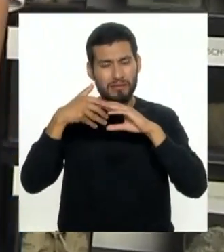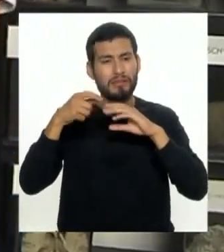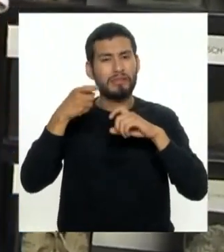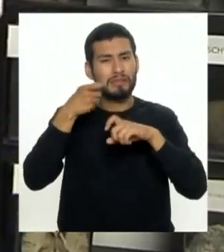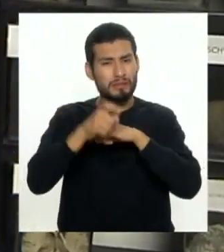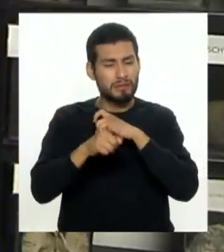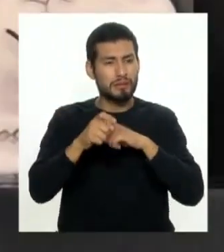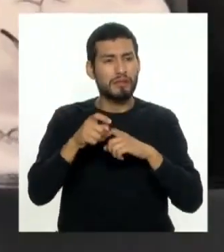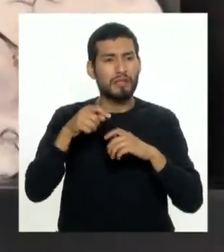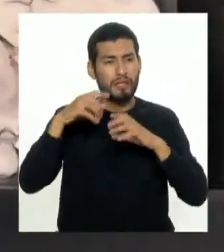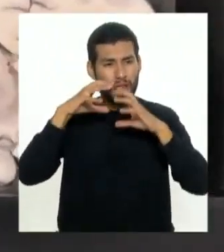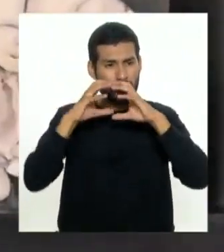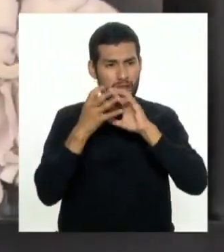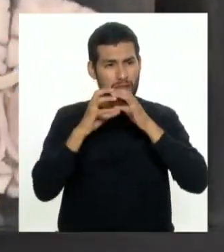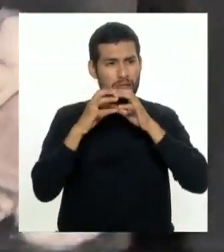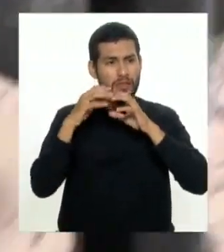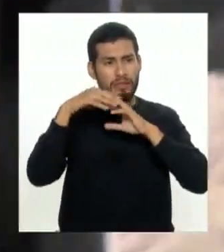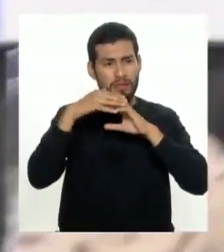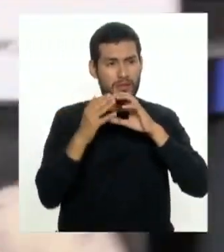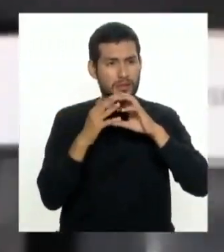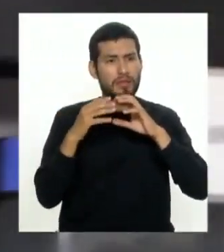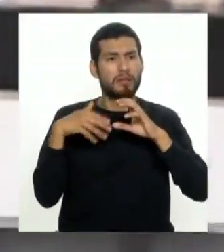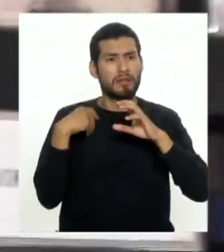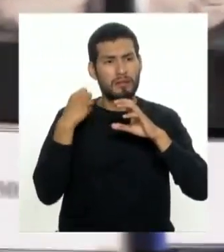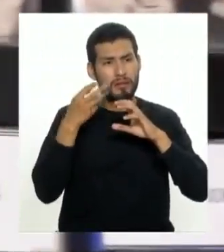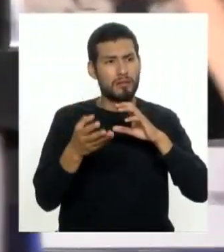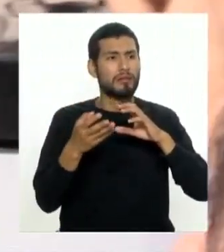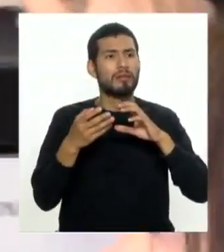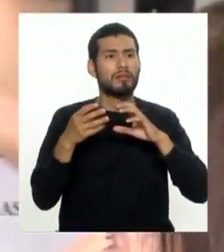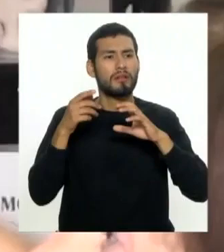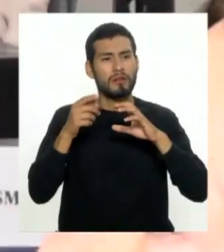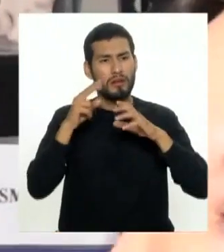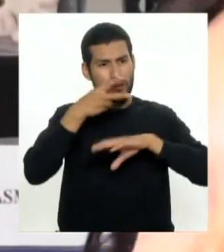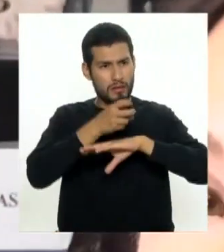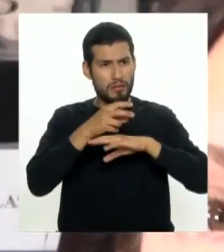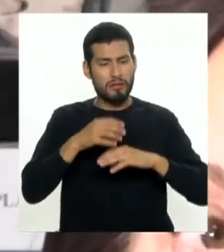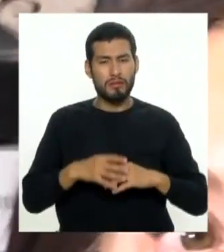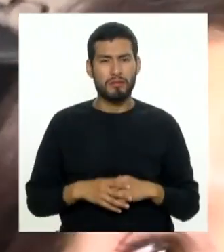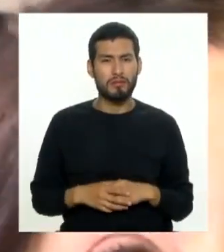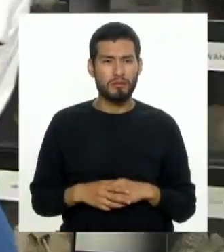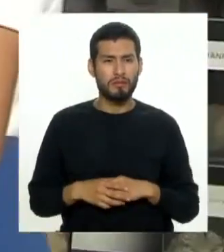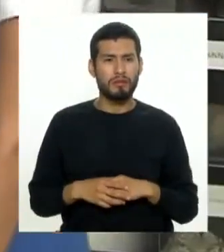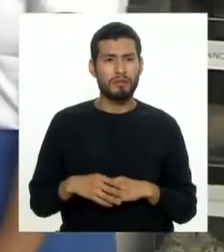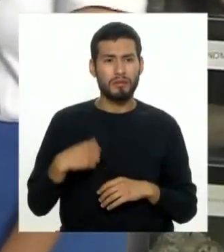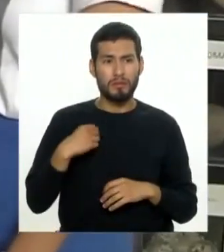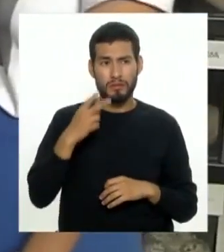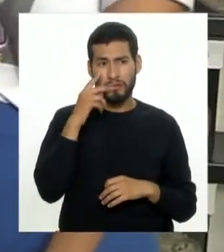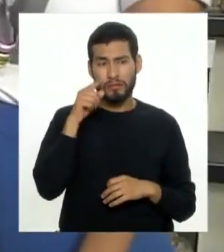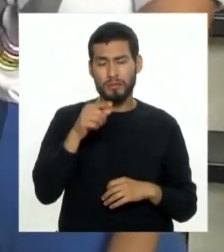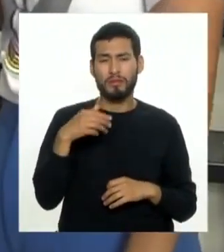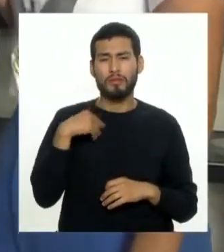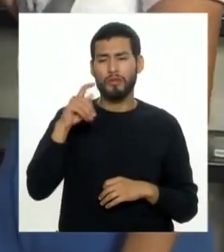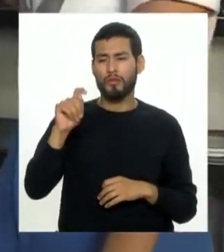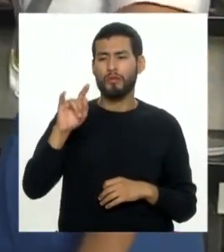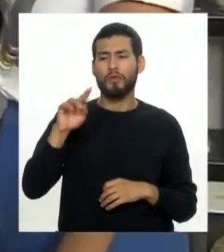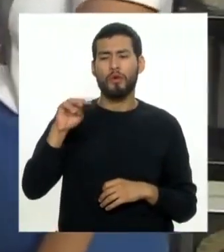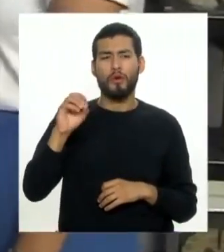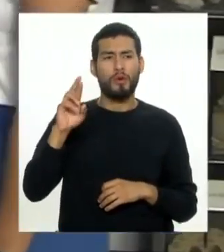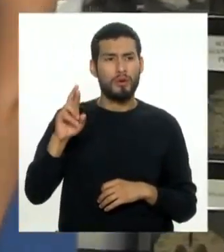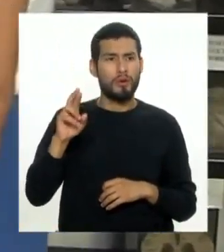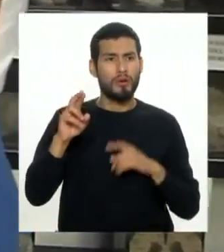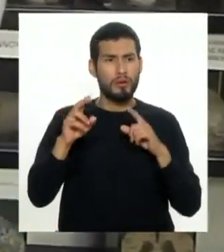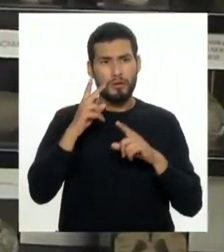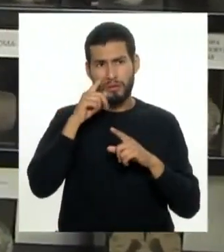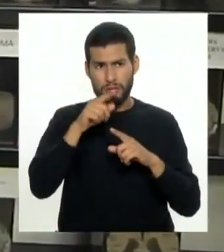dañar la corteza cerebral y va a producir convulsiones. En este lado tenemos tumores. Tumores,